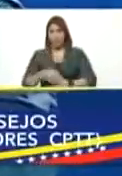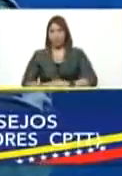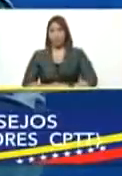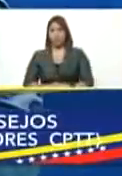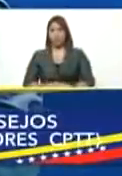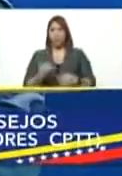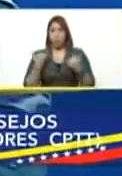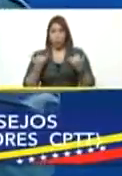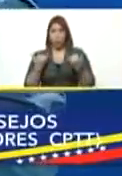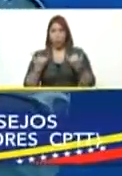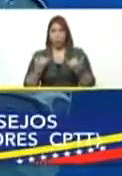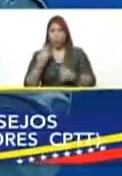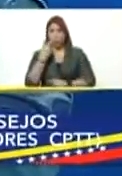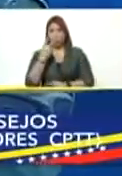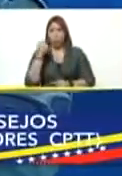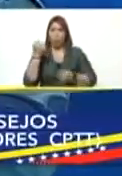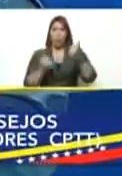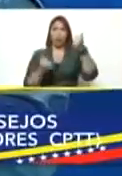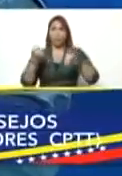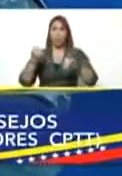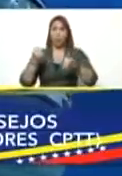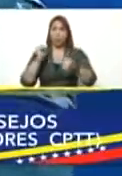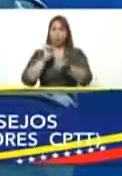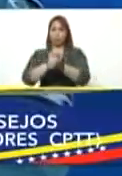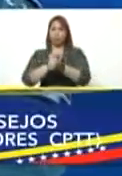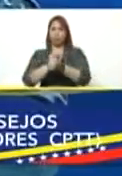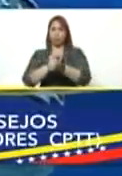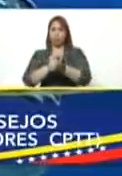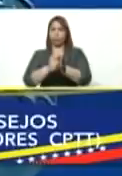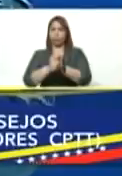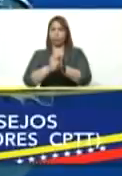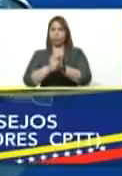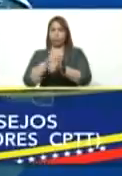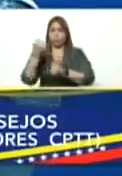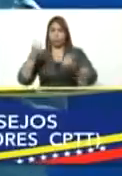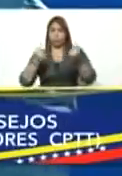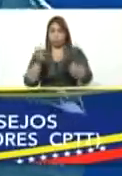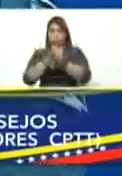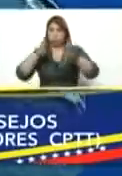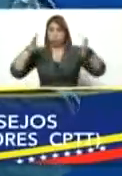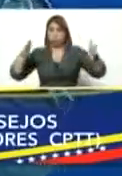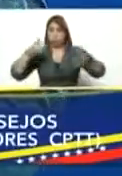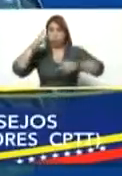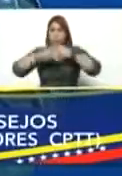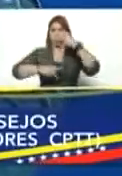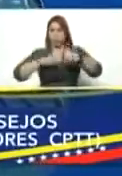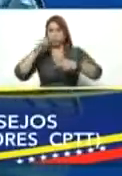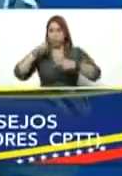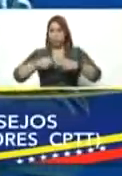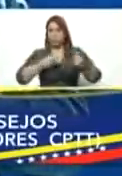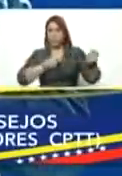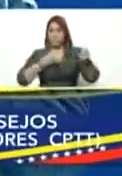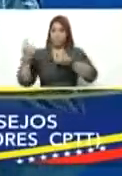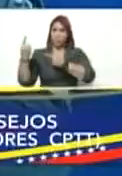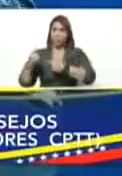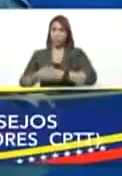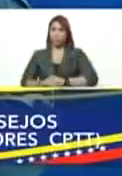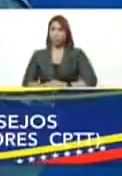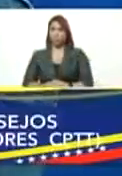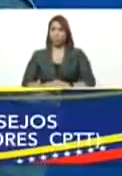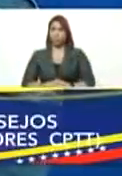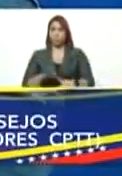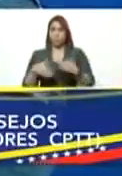dos gandolas retenidas. Esas gandolas que se retienen, las procesamos y vamos a decir, las pasamos al